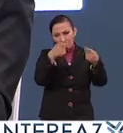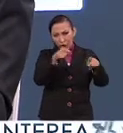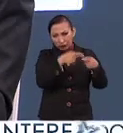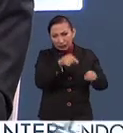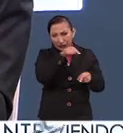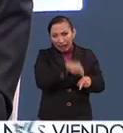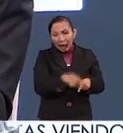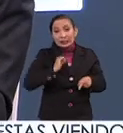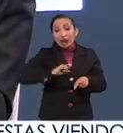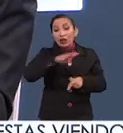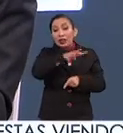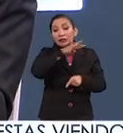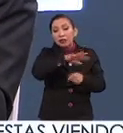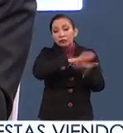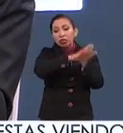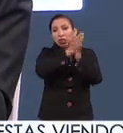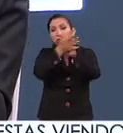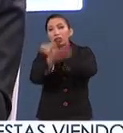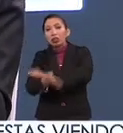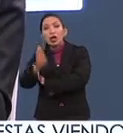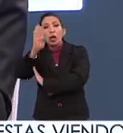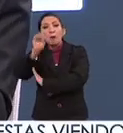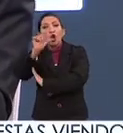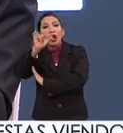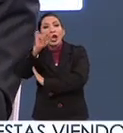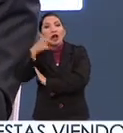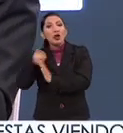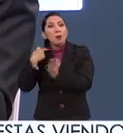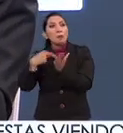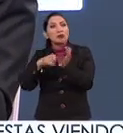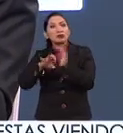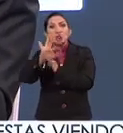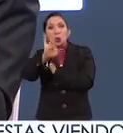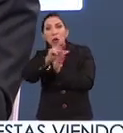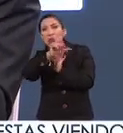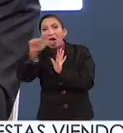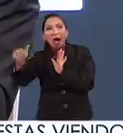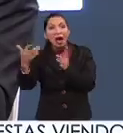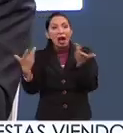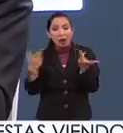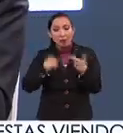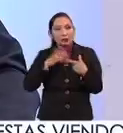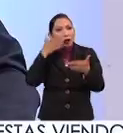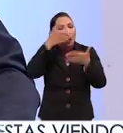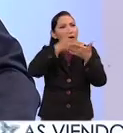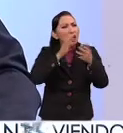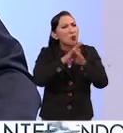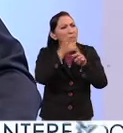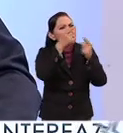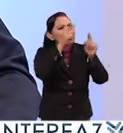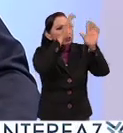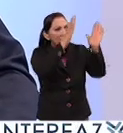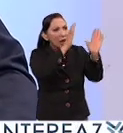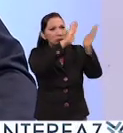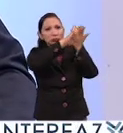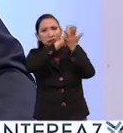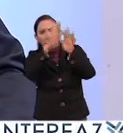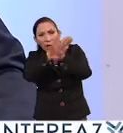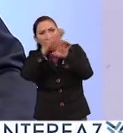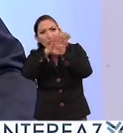acabamos en el bolero de los 50, 60 del siglo pasado, ¿no? Entonces la gente aprendía cuál había sido el